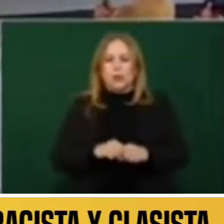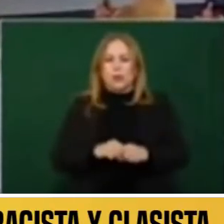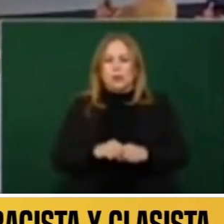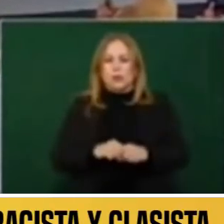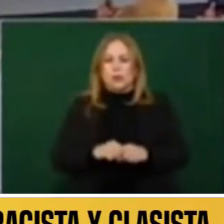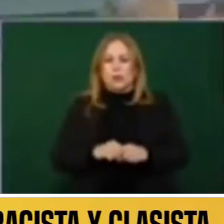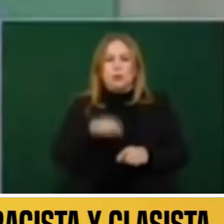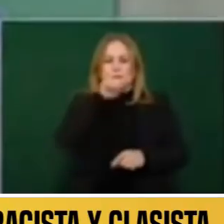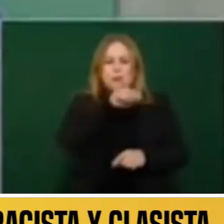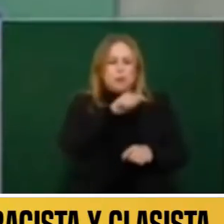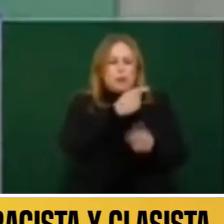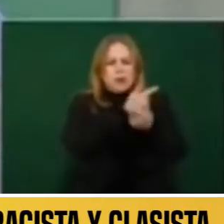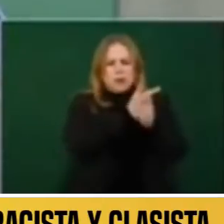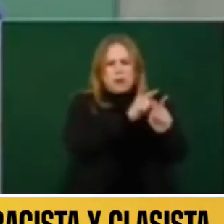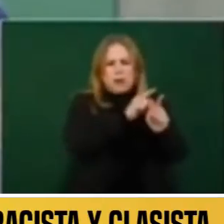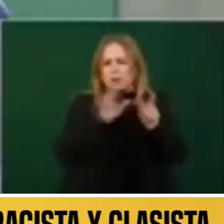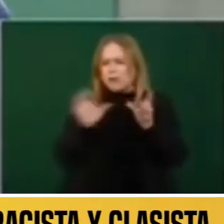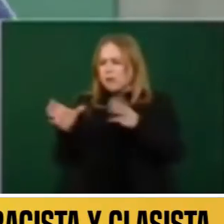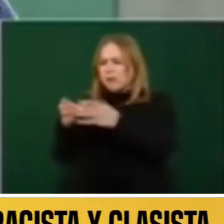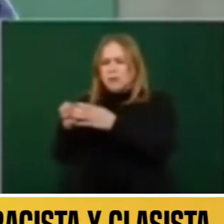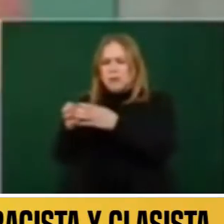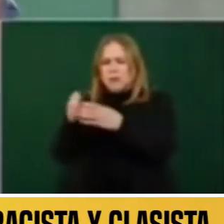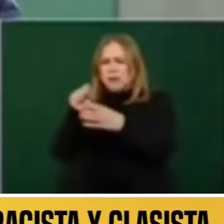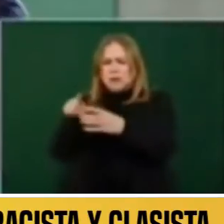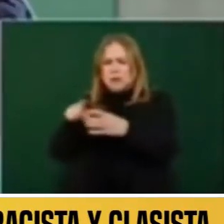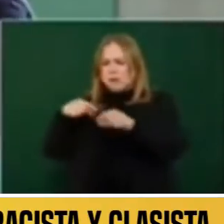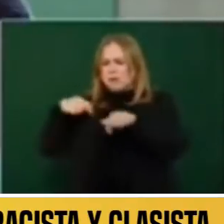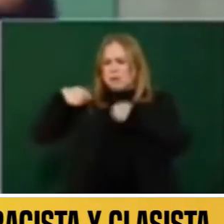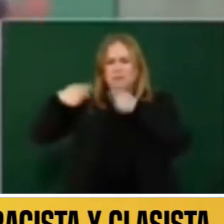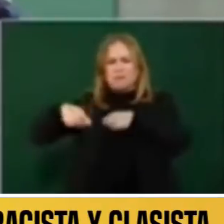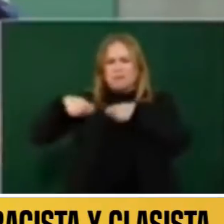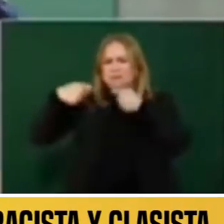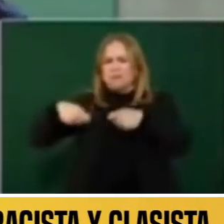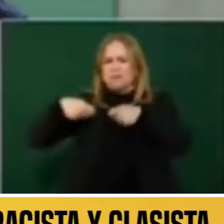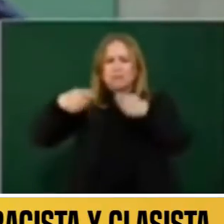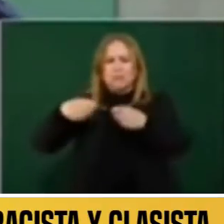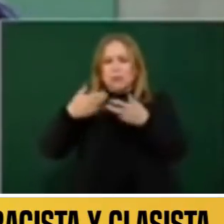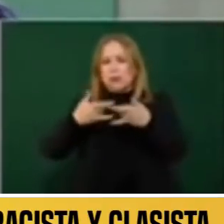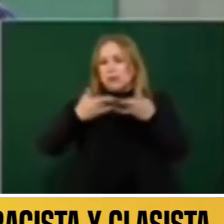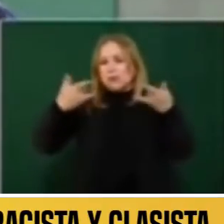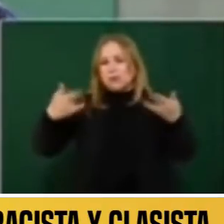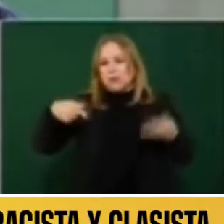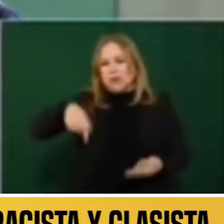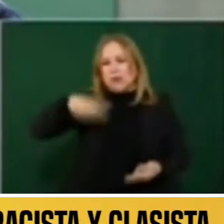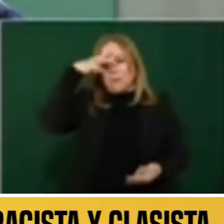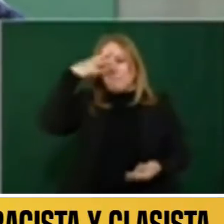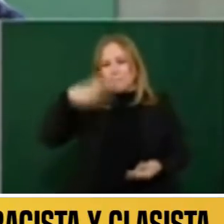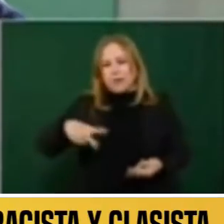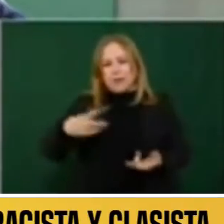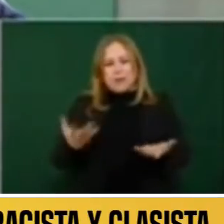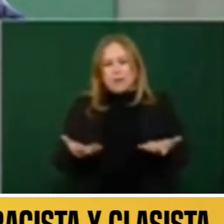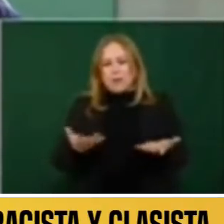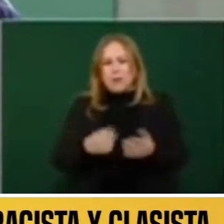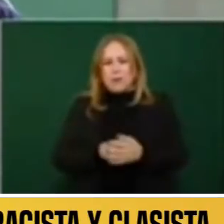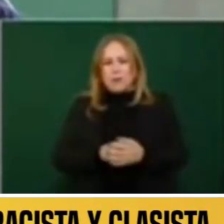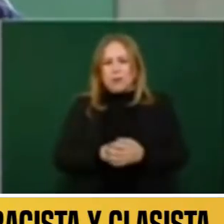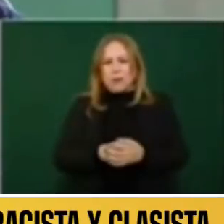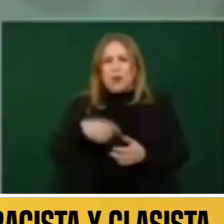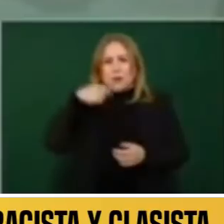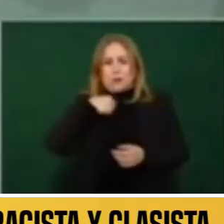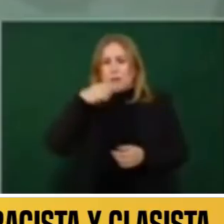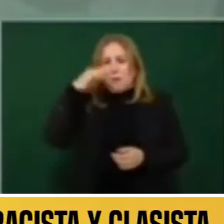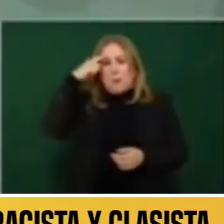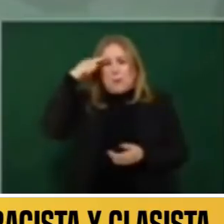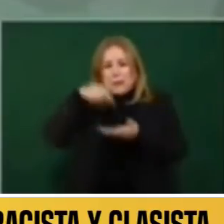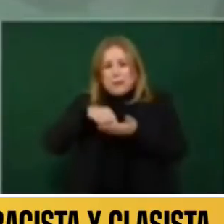es liberalismo y conservadurismo, siempre en la historia de México y decía yo, posiblemente en el